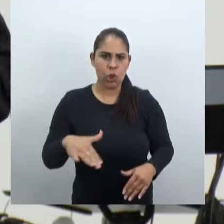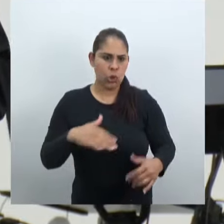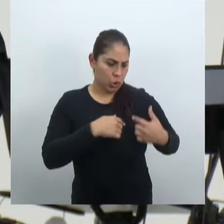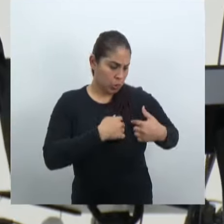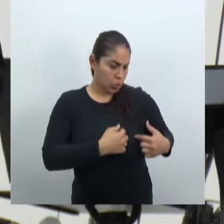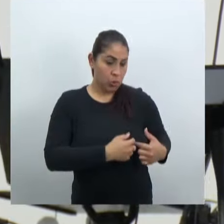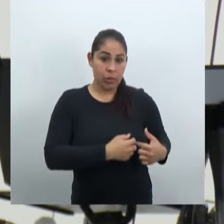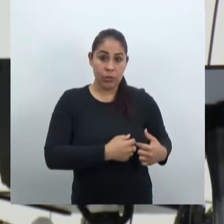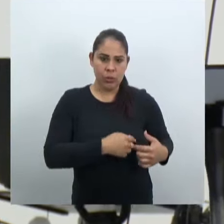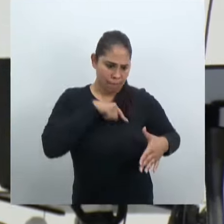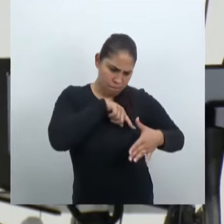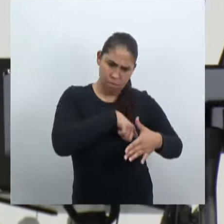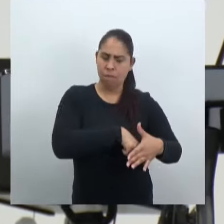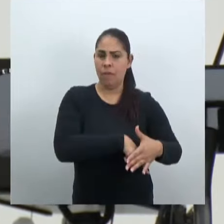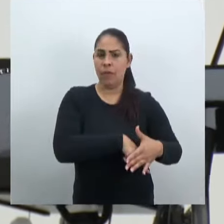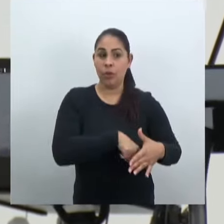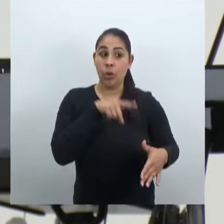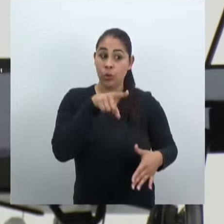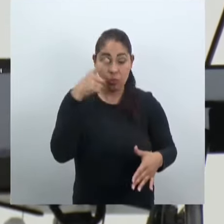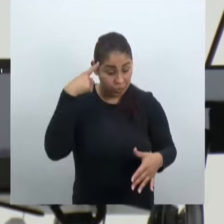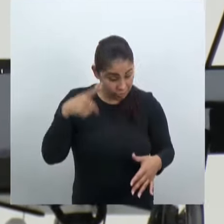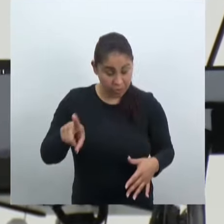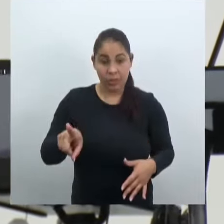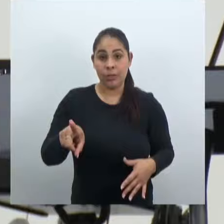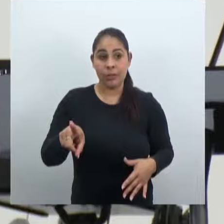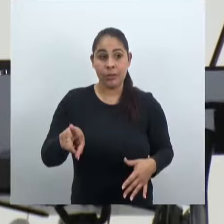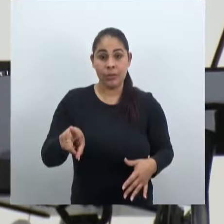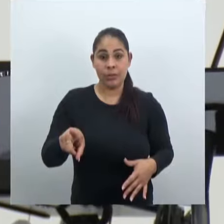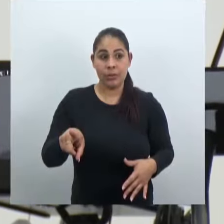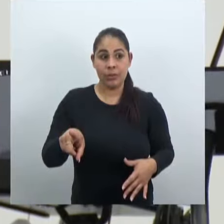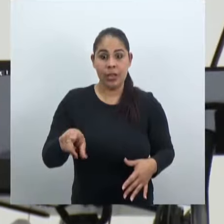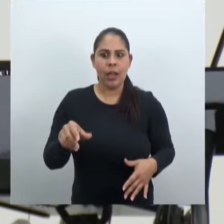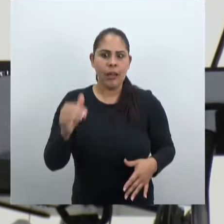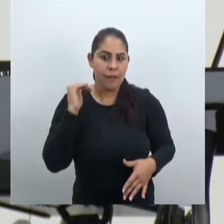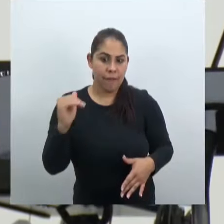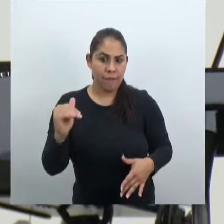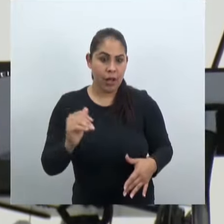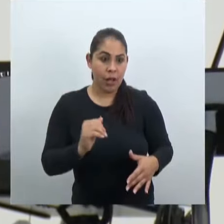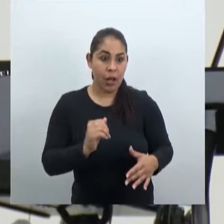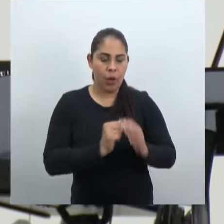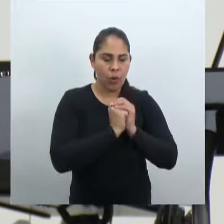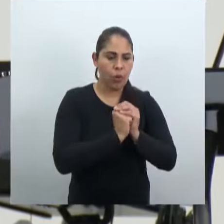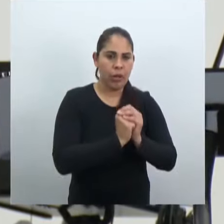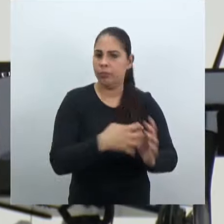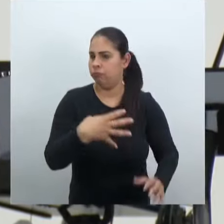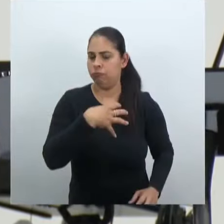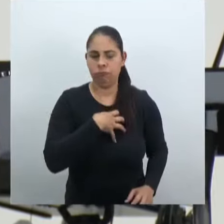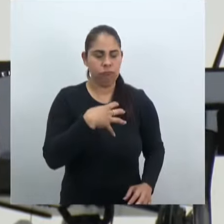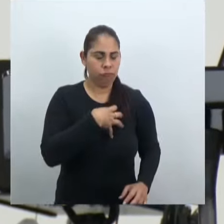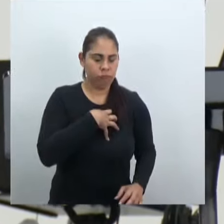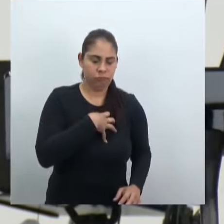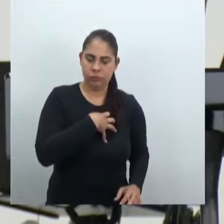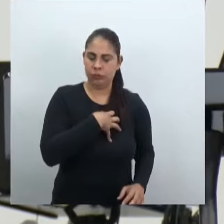tú lo sabes. ¿Y quién de vosotros se da cuenta que enojado no se puede orar? ¿Ah, que sí?